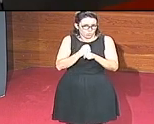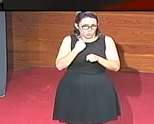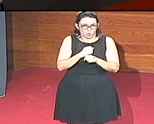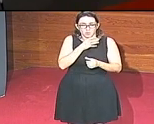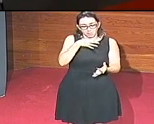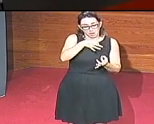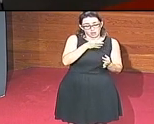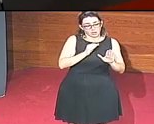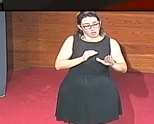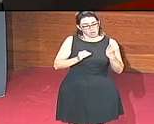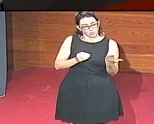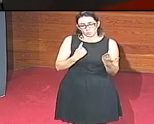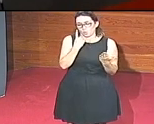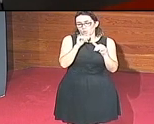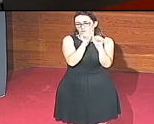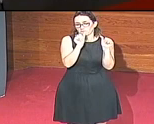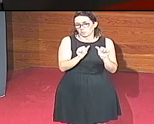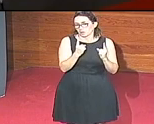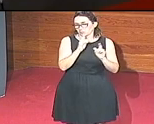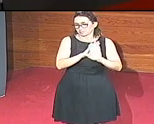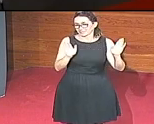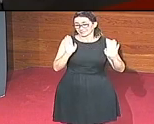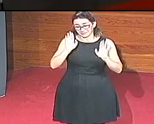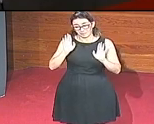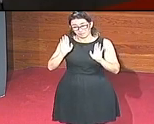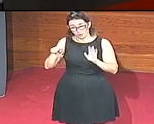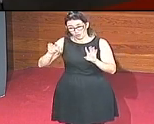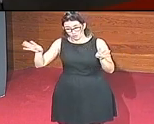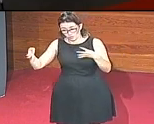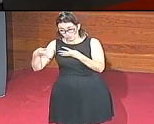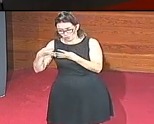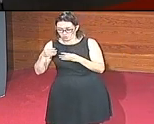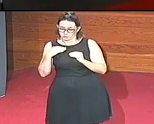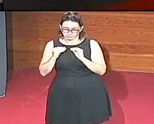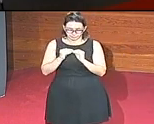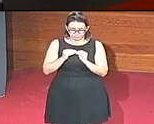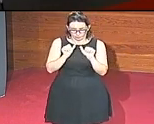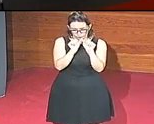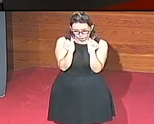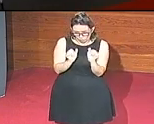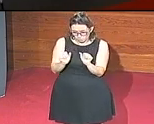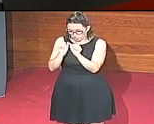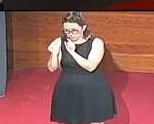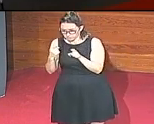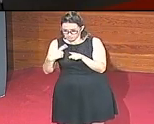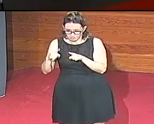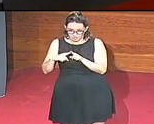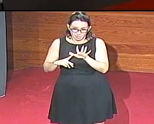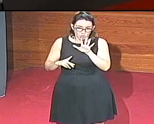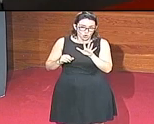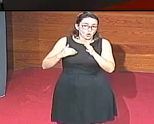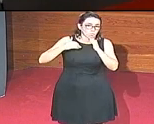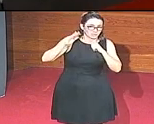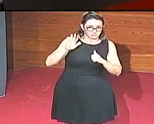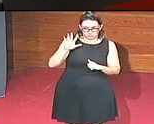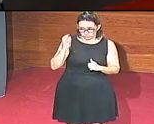haces una sola composición pero para internet tienes que hacer cinco o más composiciones tiene que hacer una